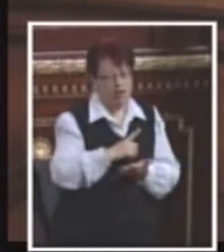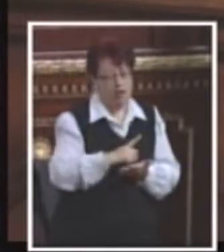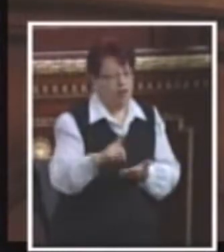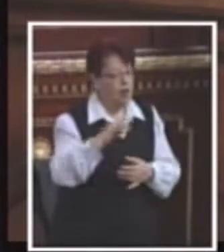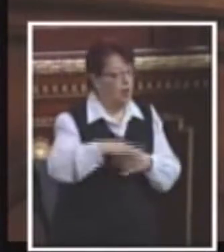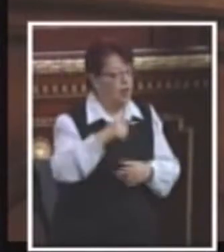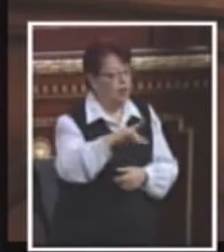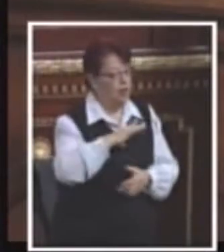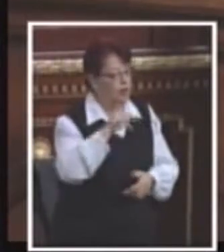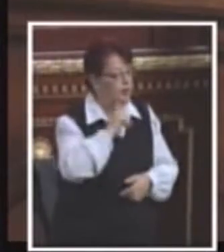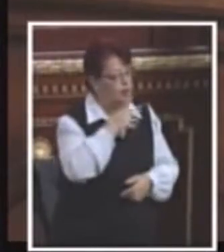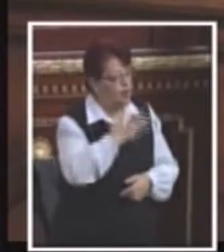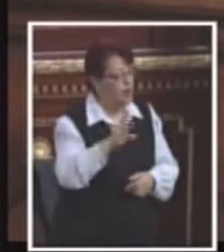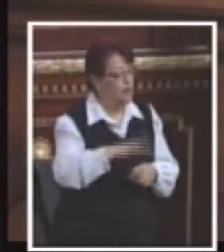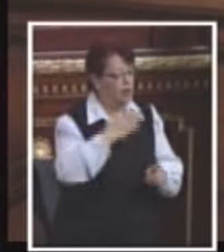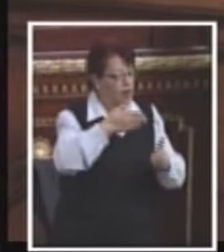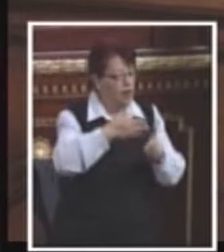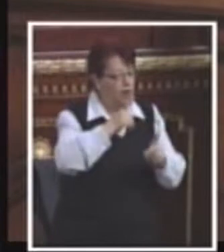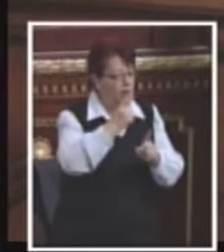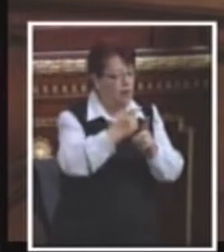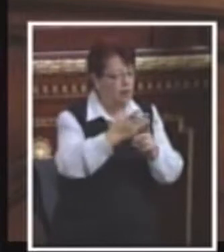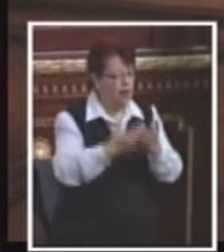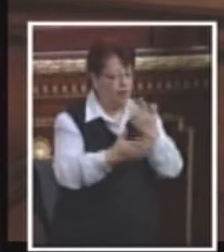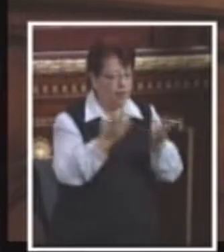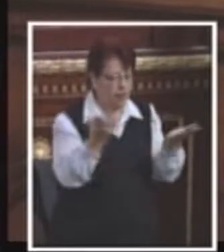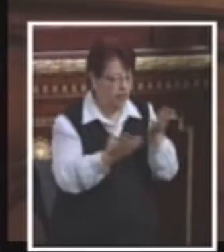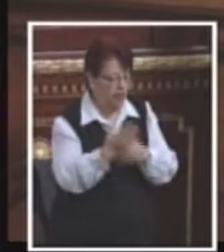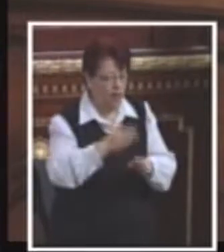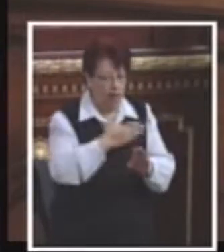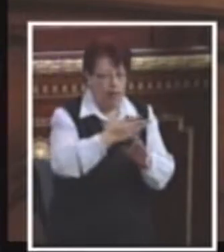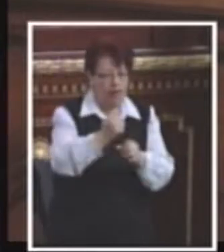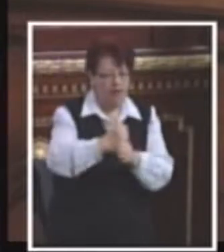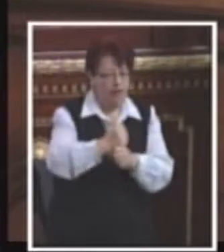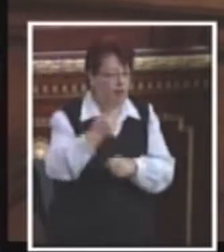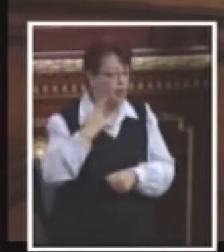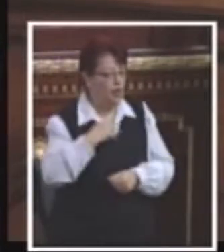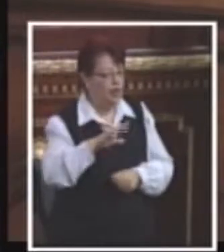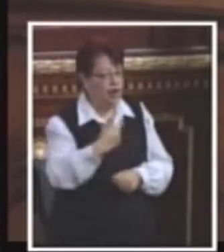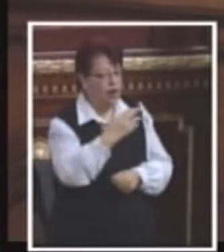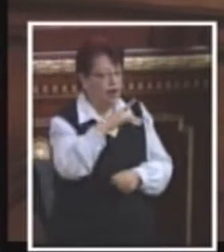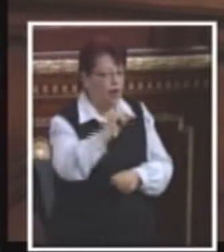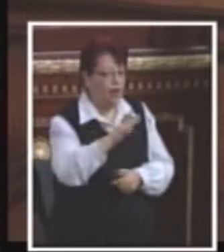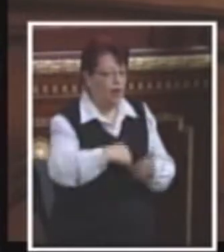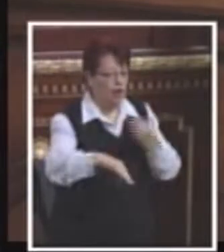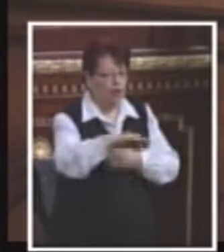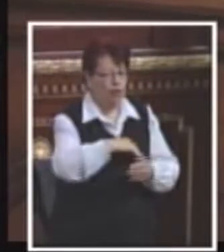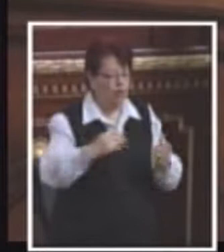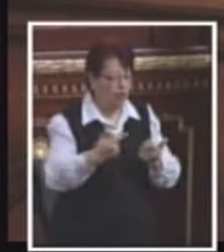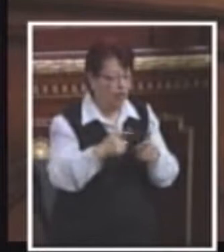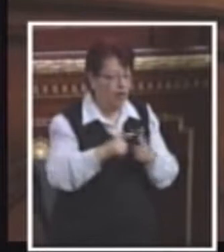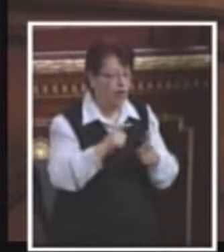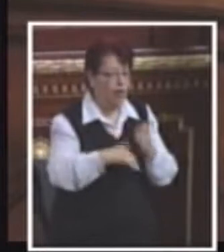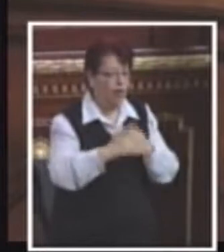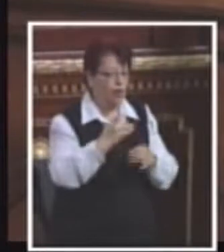mujeres, teniendo como primer objetivo emprender acciones en contra de la violencia política de género en toda clase